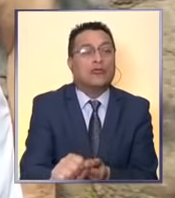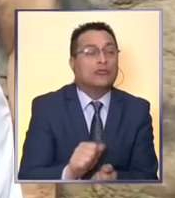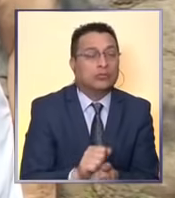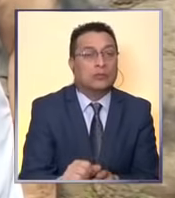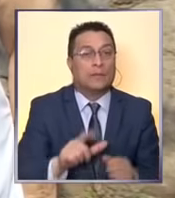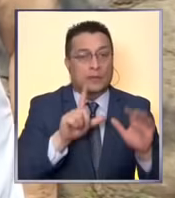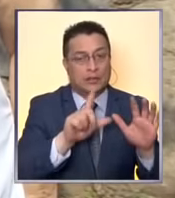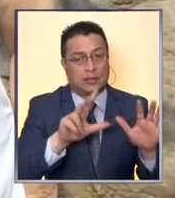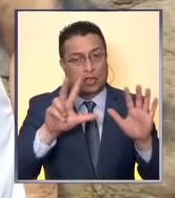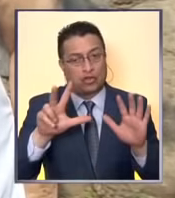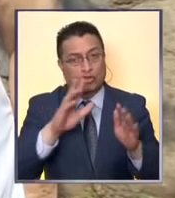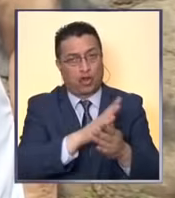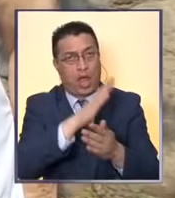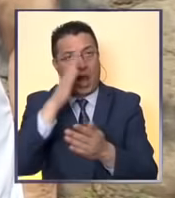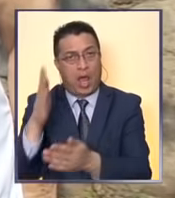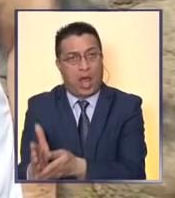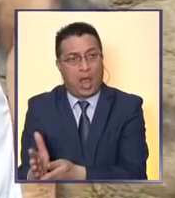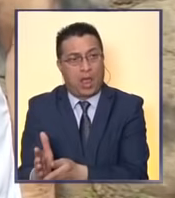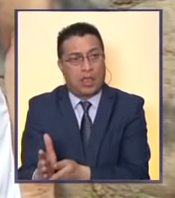78 hasta el...